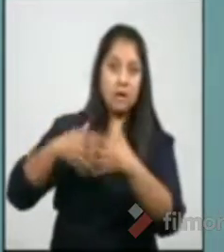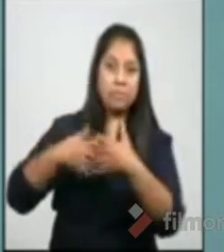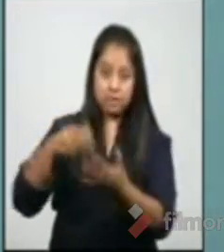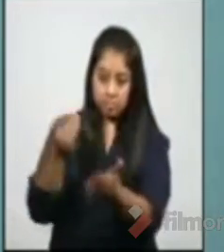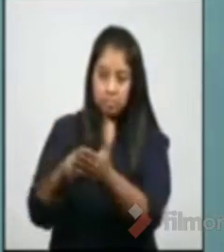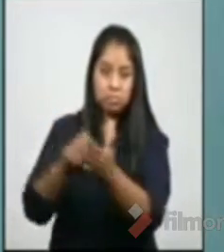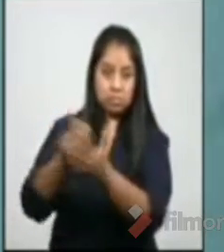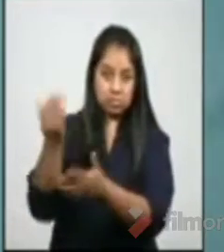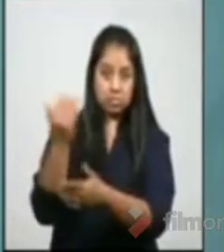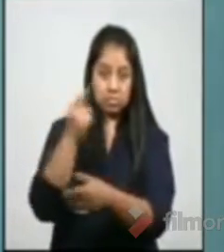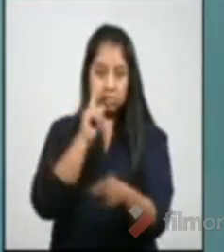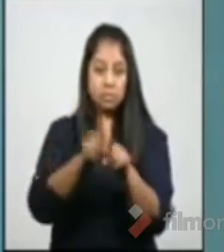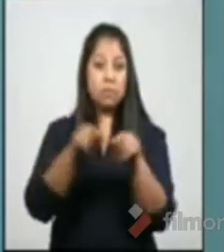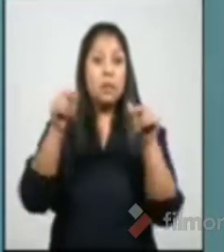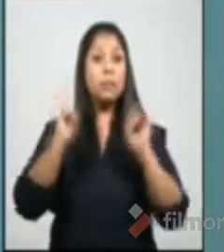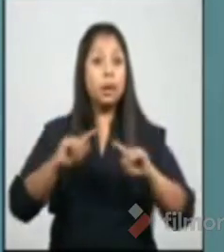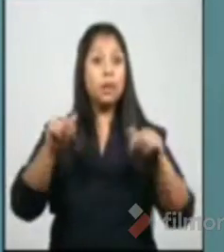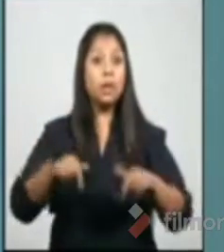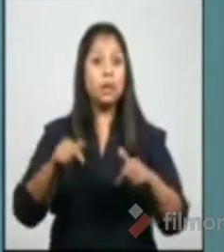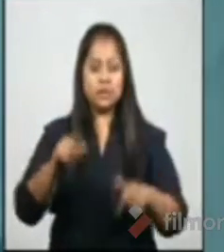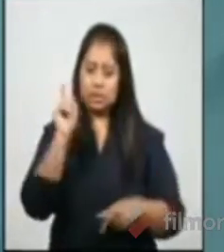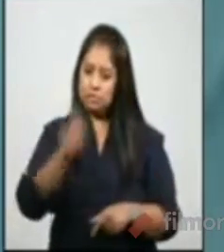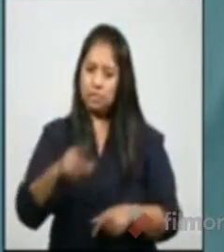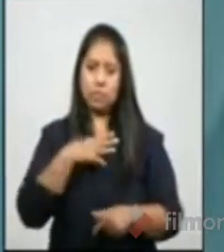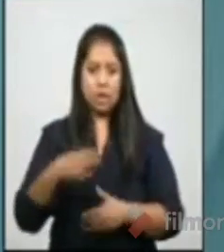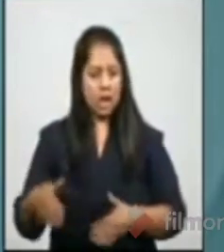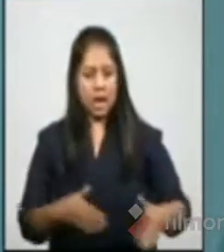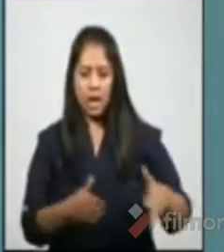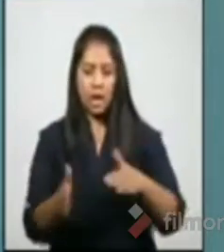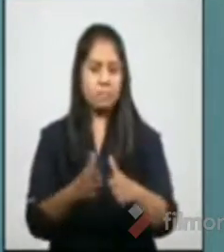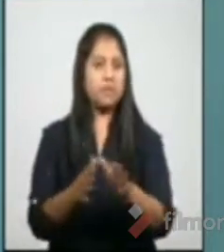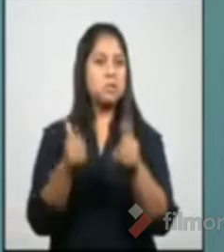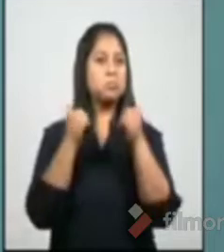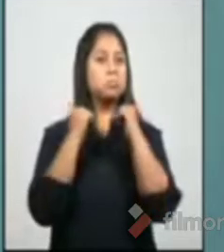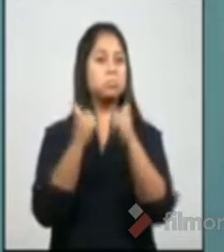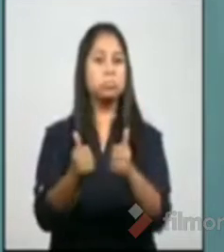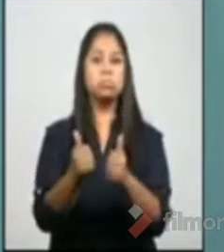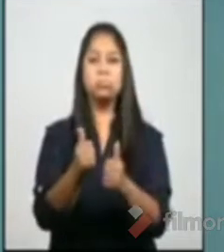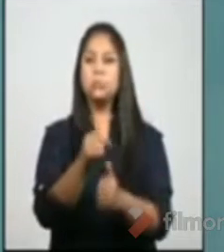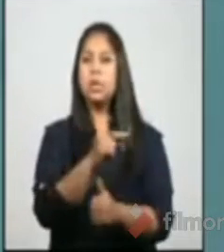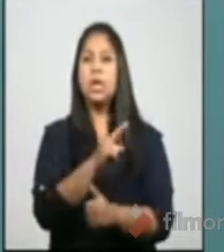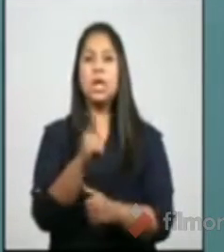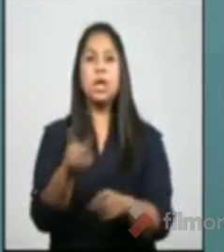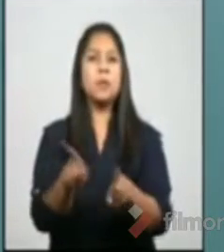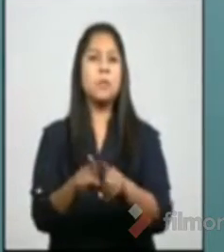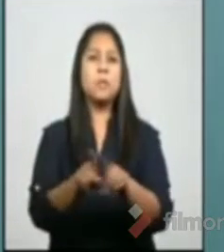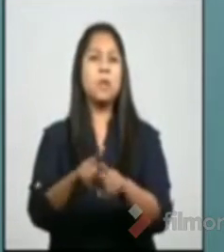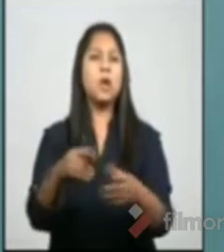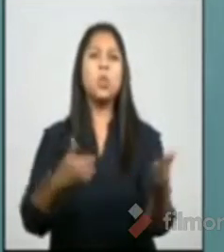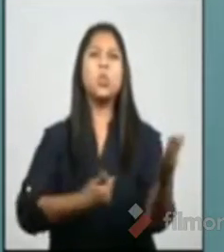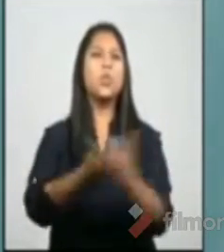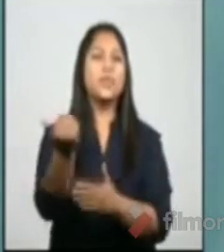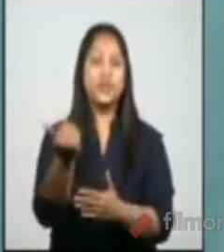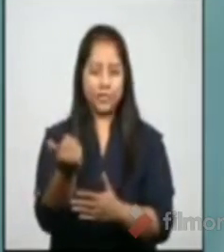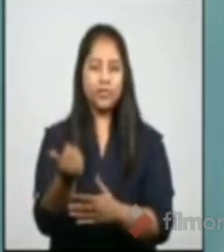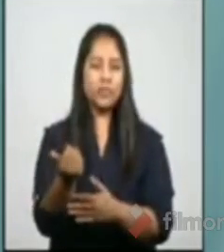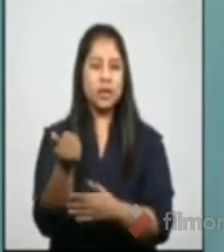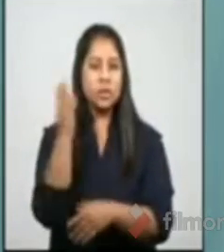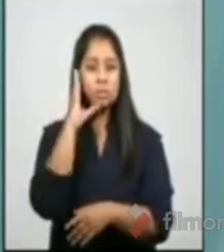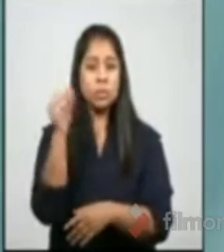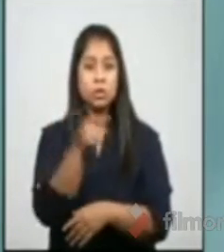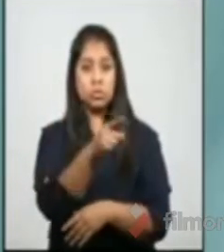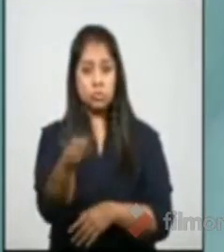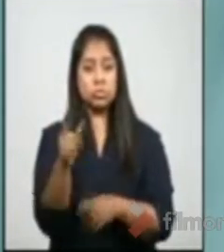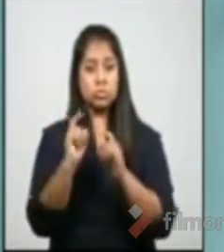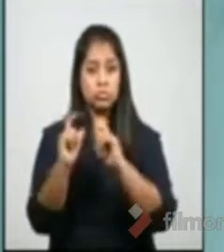constructora. Pero aquí tenemos que mantener este camino siempre como que si fuera nuevo, como que si fuera el primer día, porque yo sé que ustedes lo